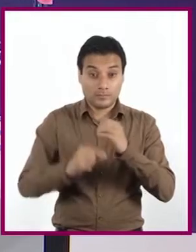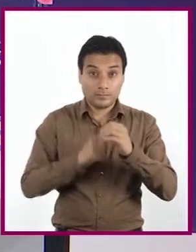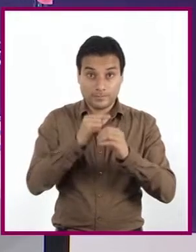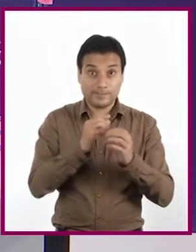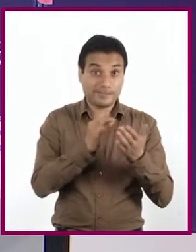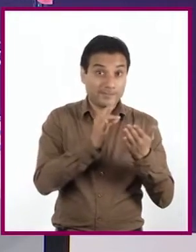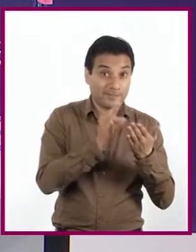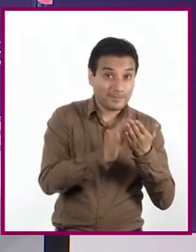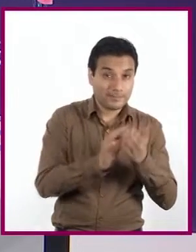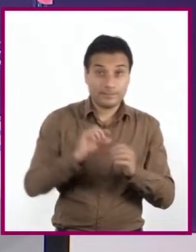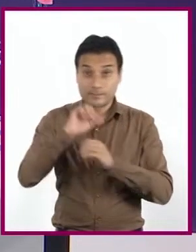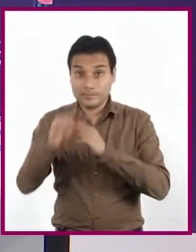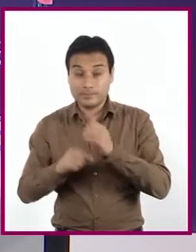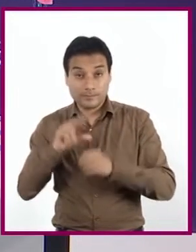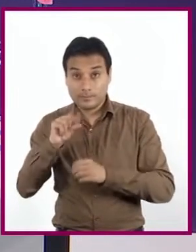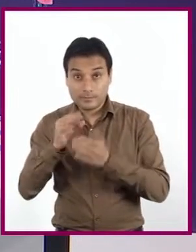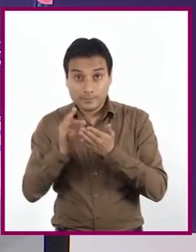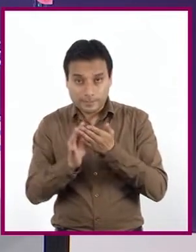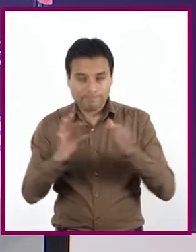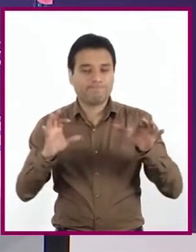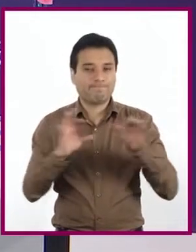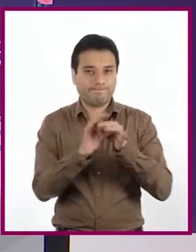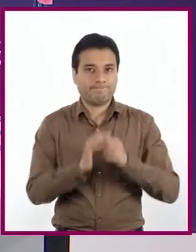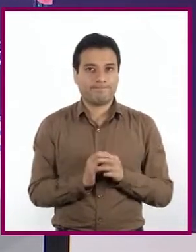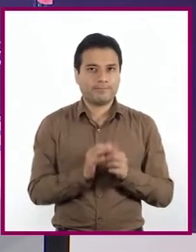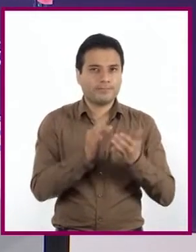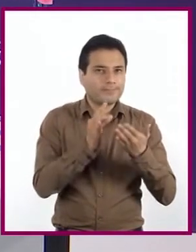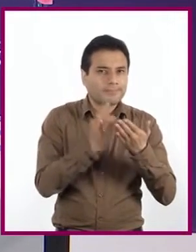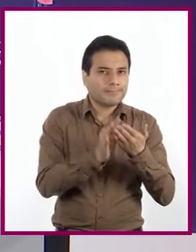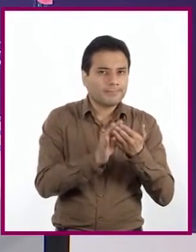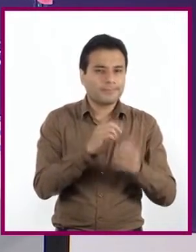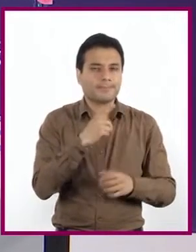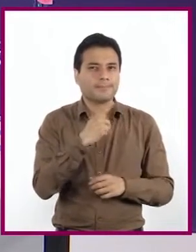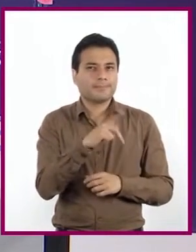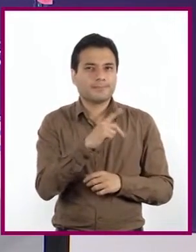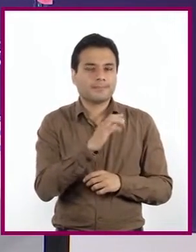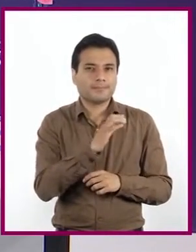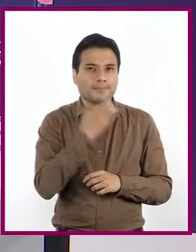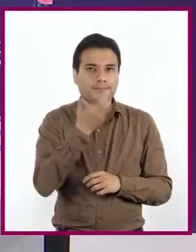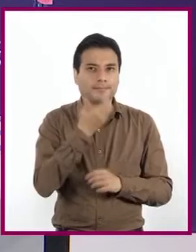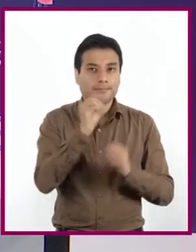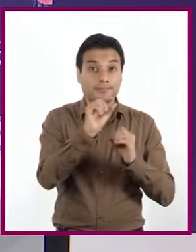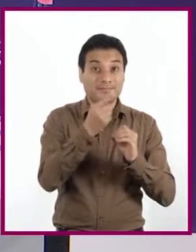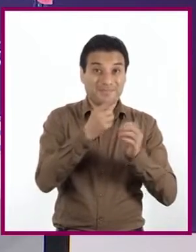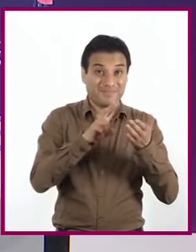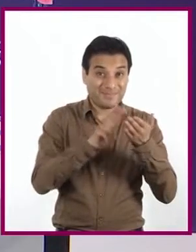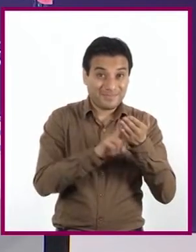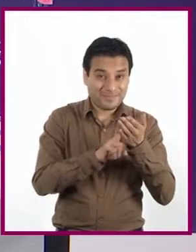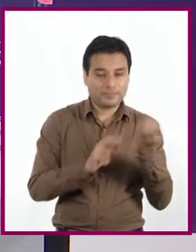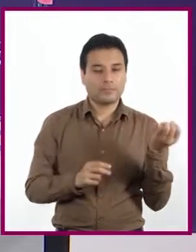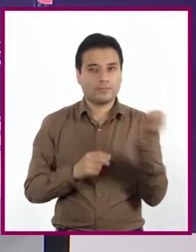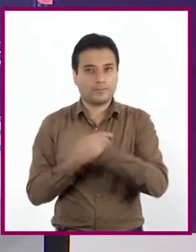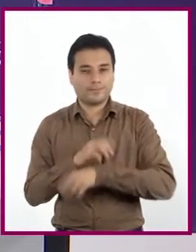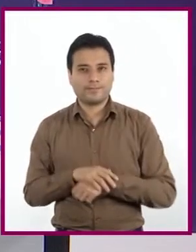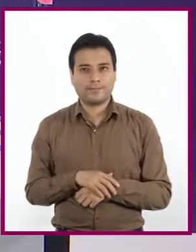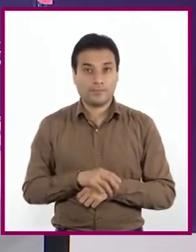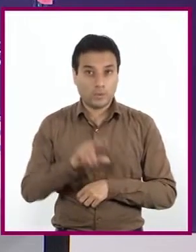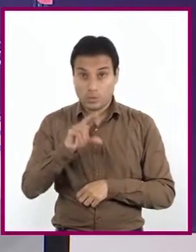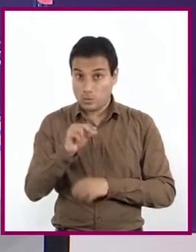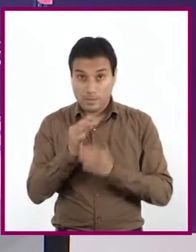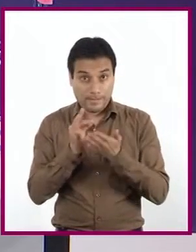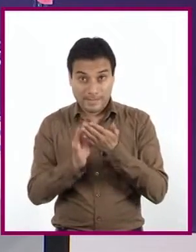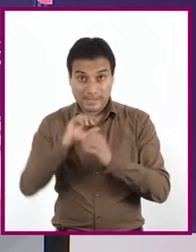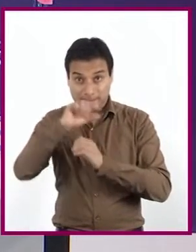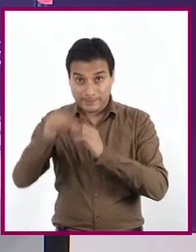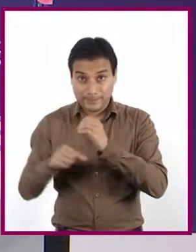metales y no metales. Los metales tienden a ceder electrones de valencia, mientras que los no